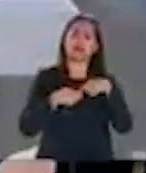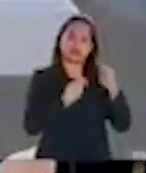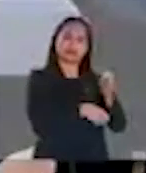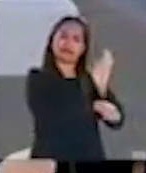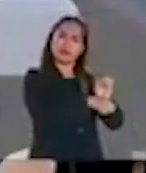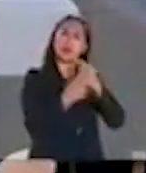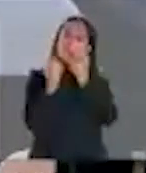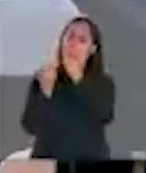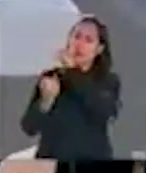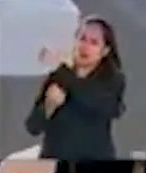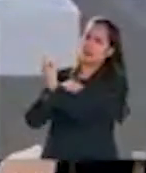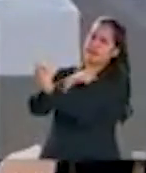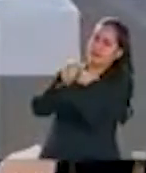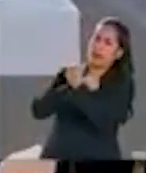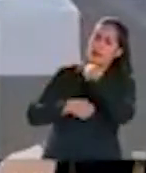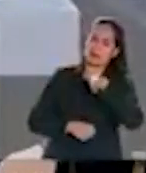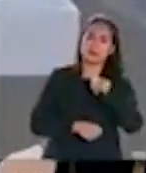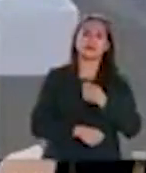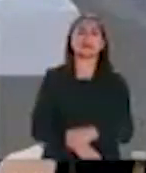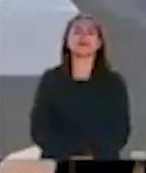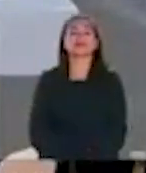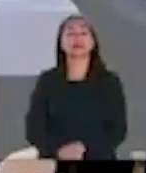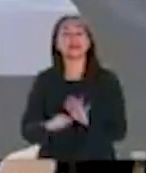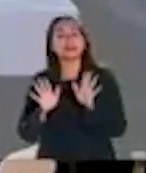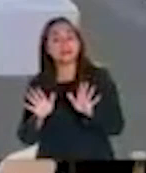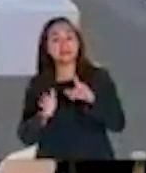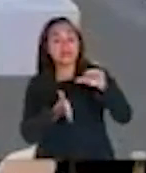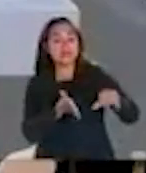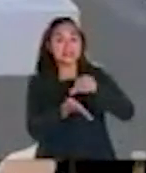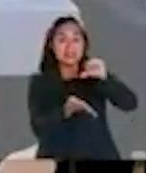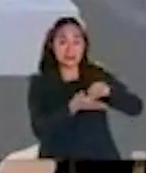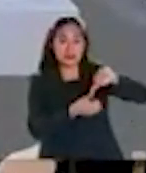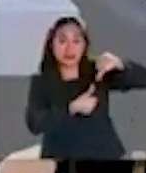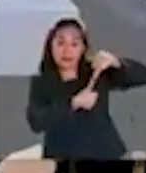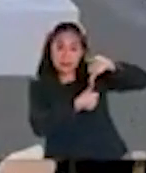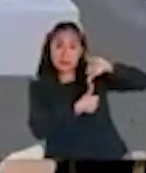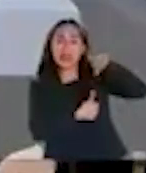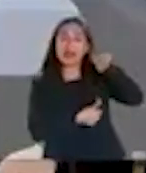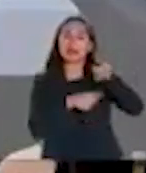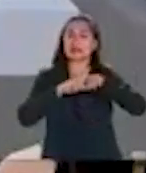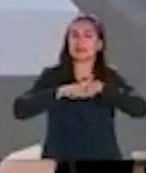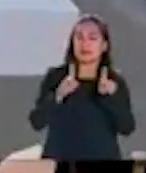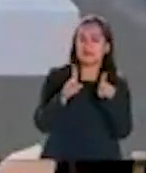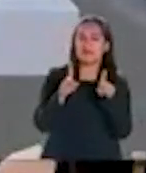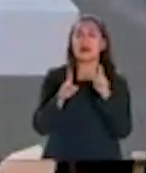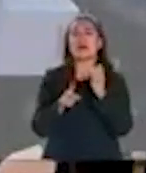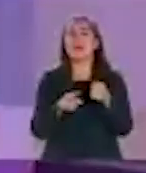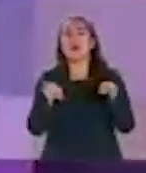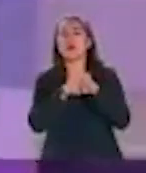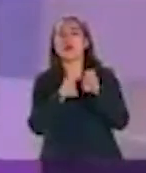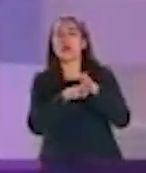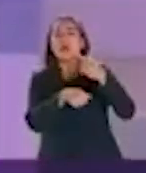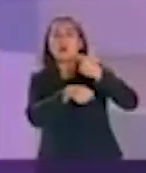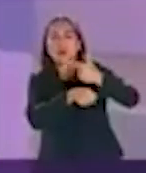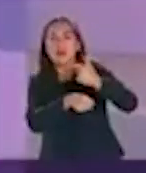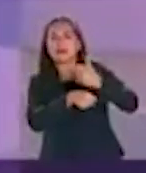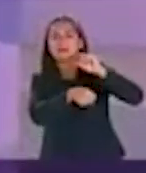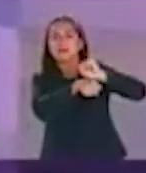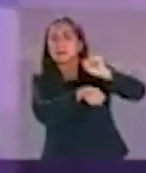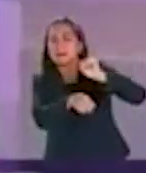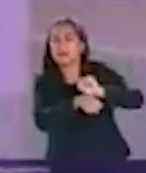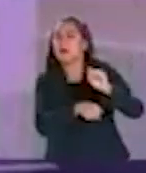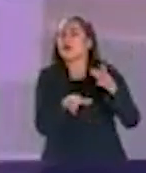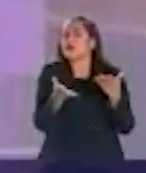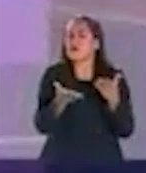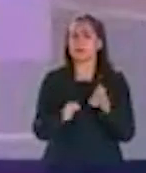haitianos son una cosa los centroamericanos son otra en número y desgraciadamente en circunstancias guatemala honduras y el salvador cada uno de ellos por razones